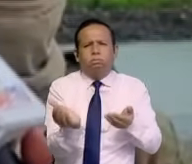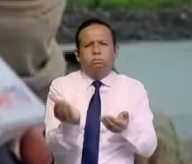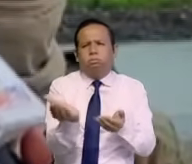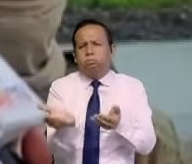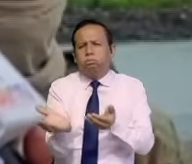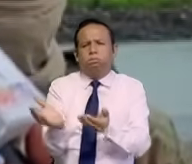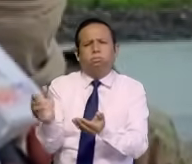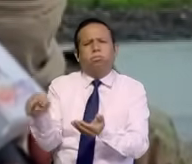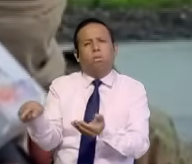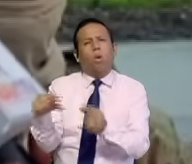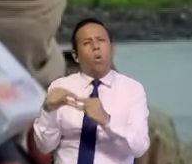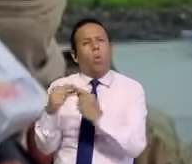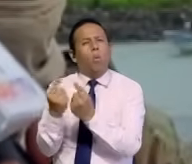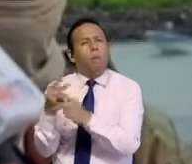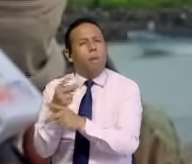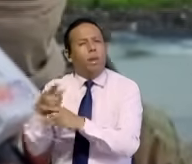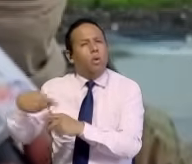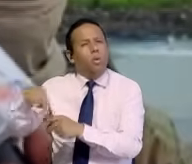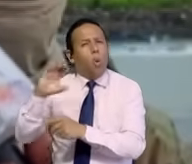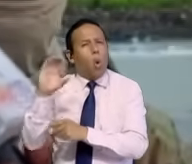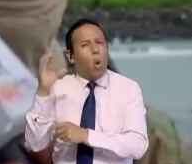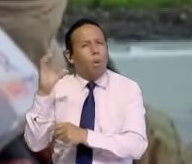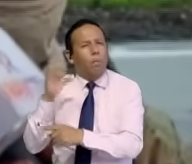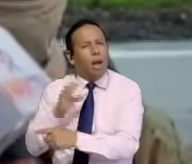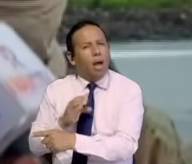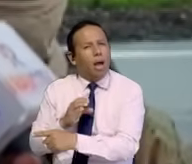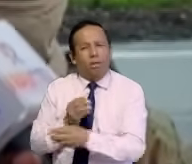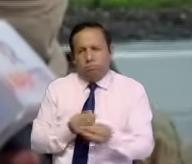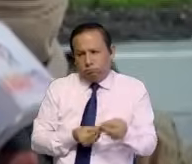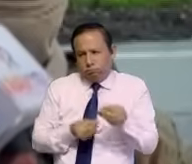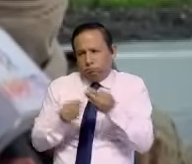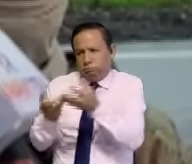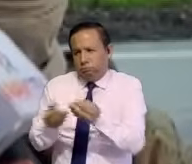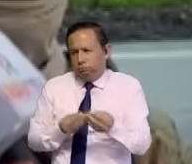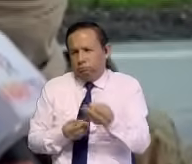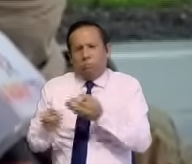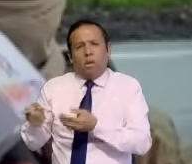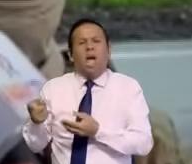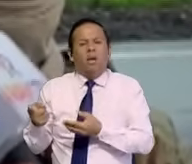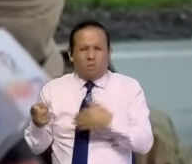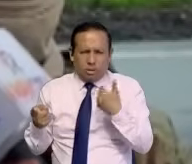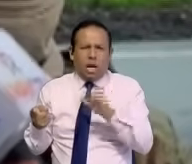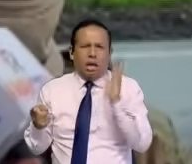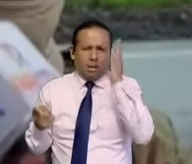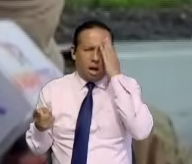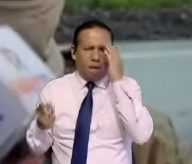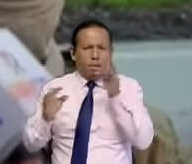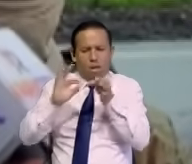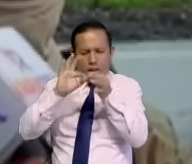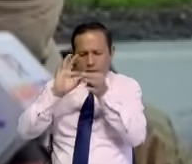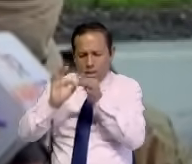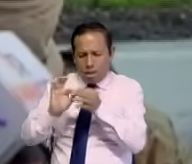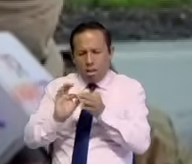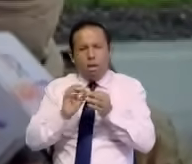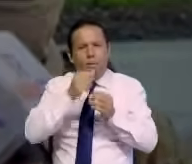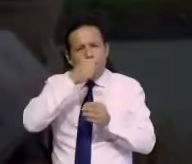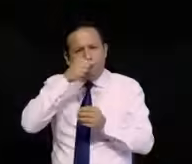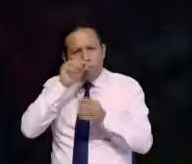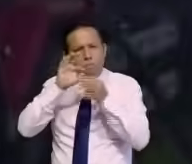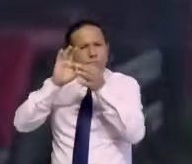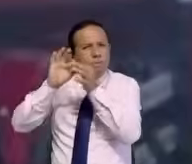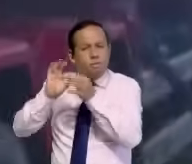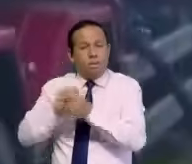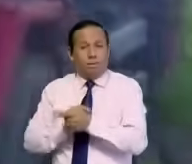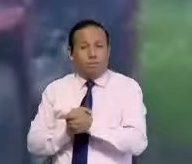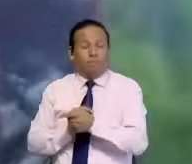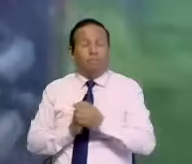organizados delincuenciales de Colombia para ser utilizado en el procesamiento de sustancias sujetas a fiscalización. Esto